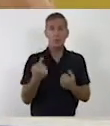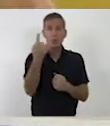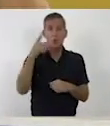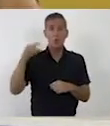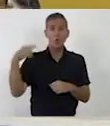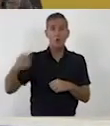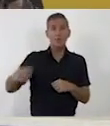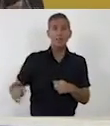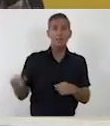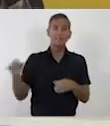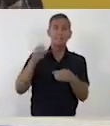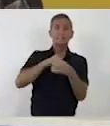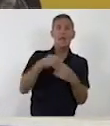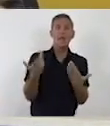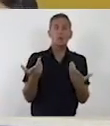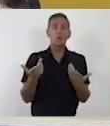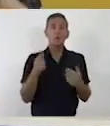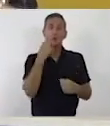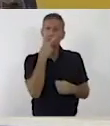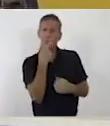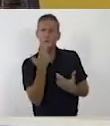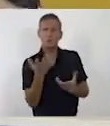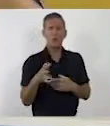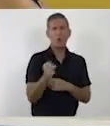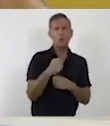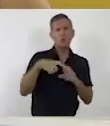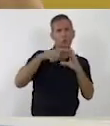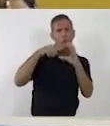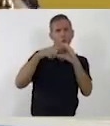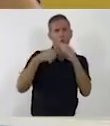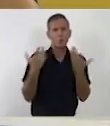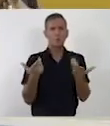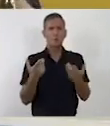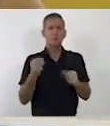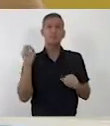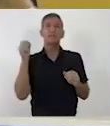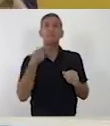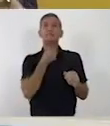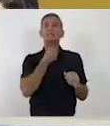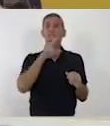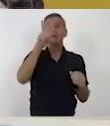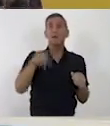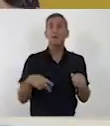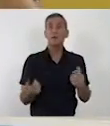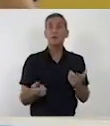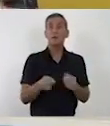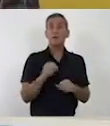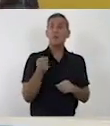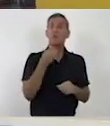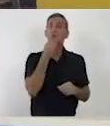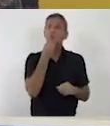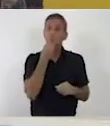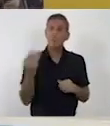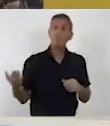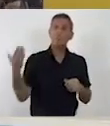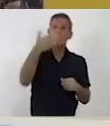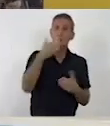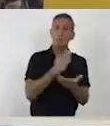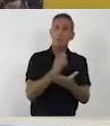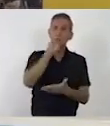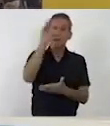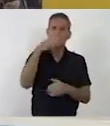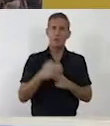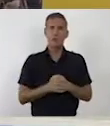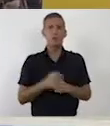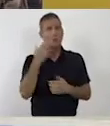un ejercicio integrador donde se va a abarcar todos los contenidos que van a ser evaluados cuando ustedes se puedan reincorporar